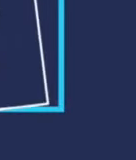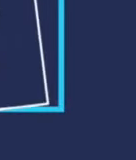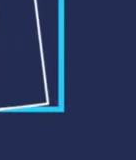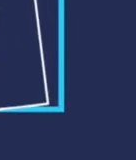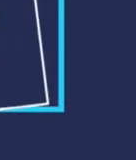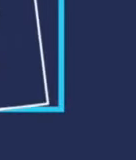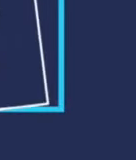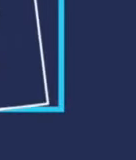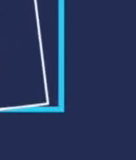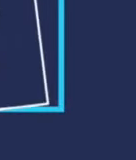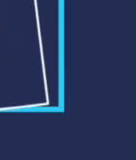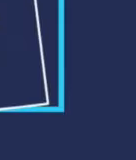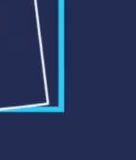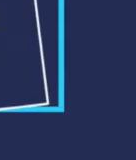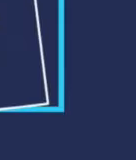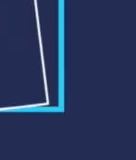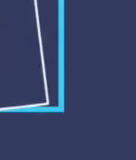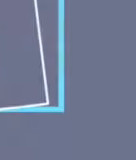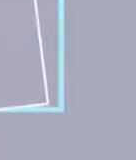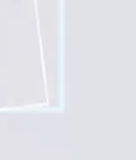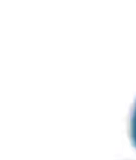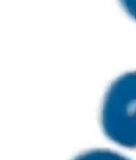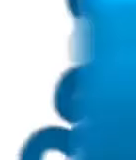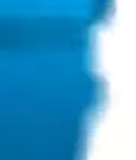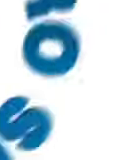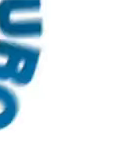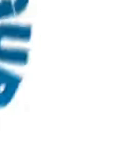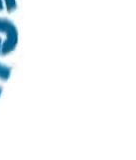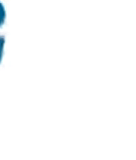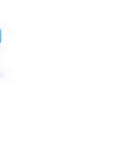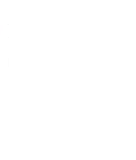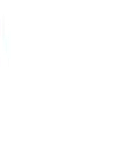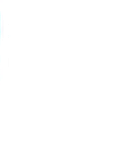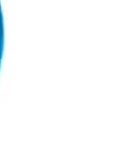agua caliente, no hirviendo.